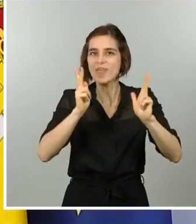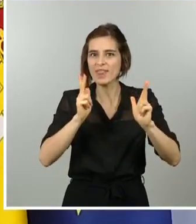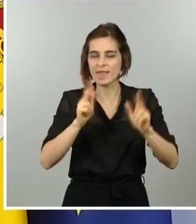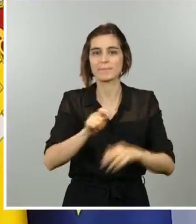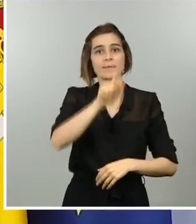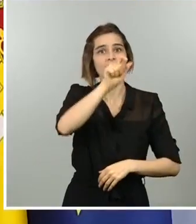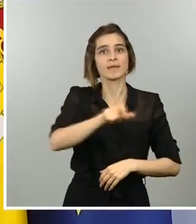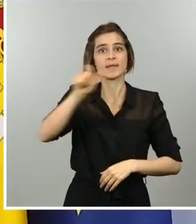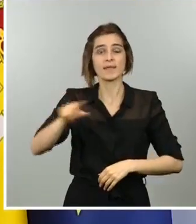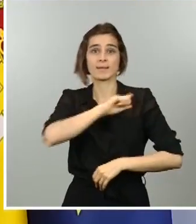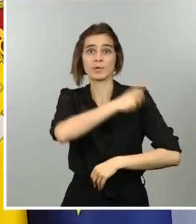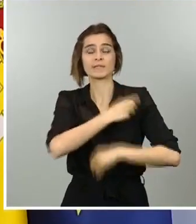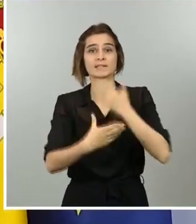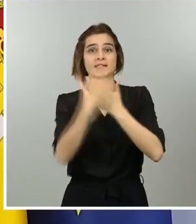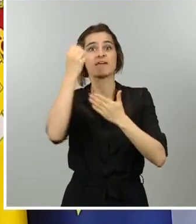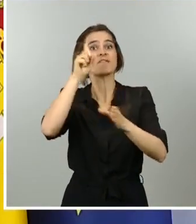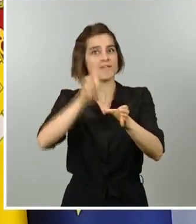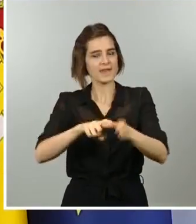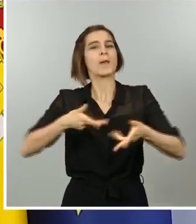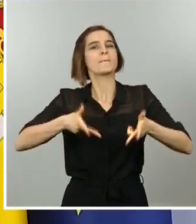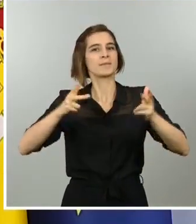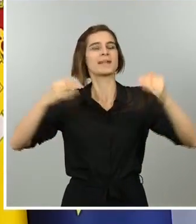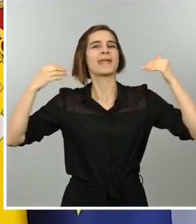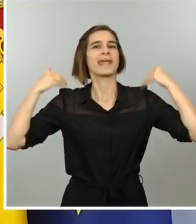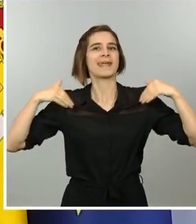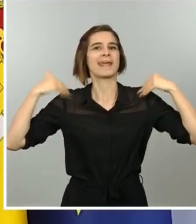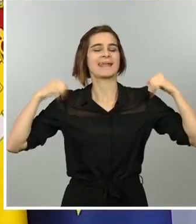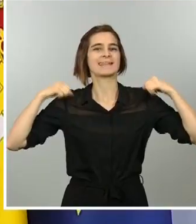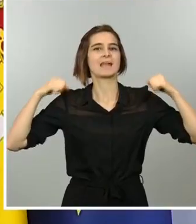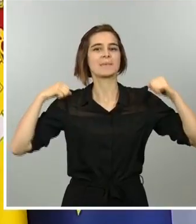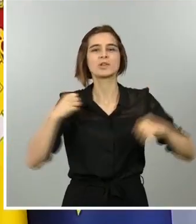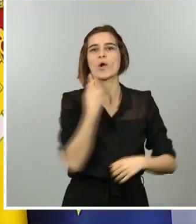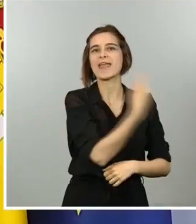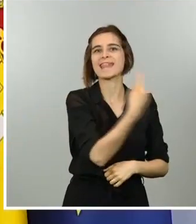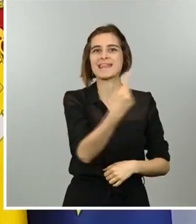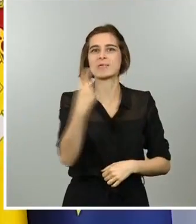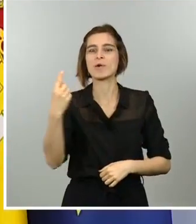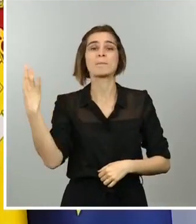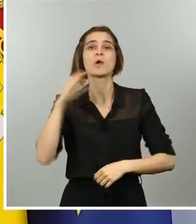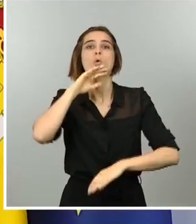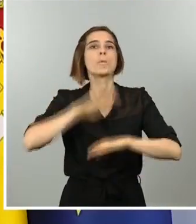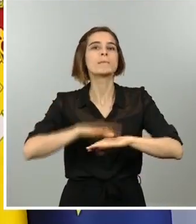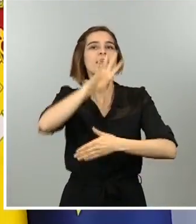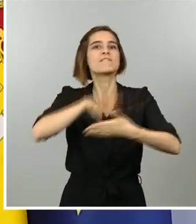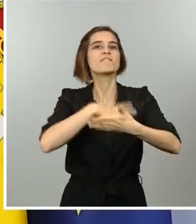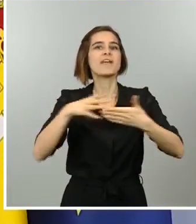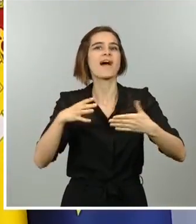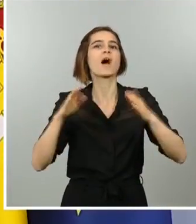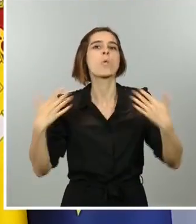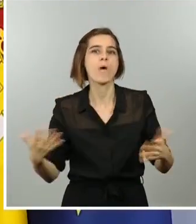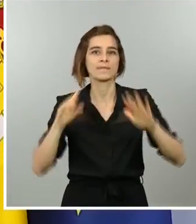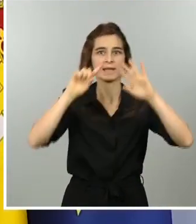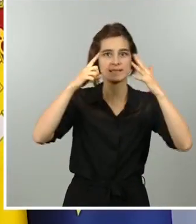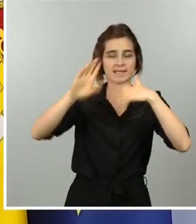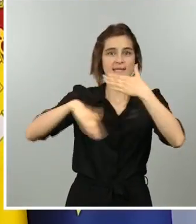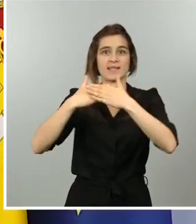el entrenamiento también de forma individual en las franjas horarias fijadas a tal efecto, es decir, de las 6 a las 10 de la mañana y de las 8 a las